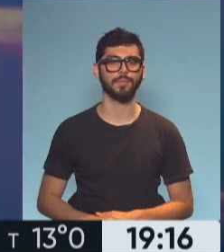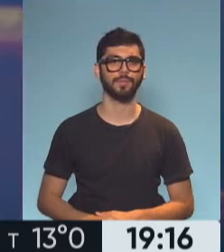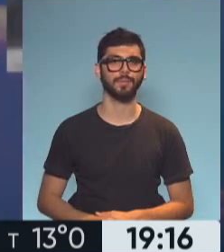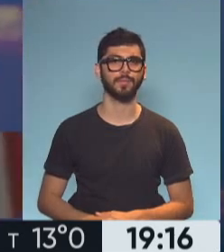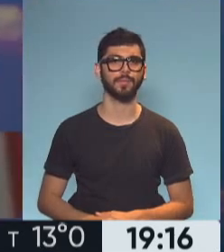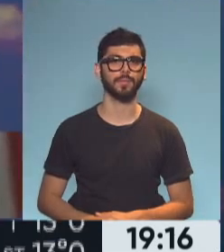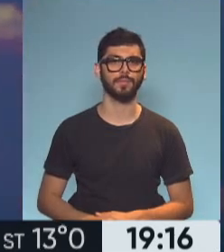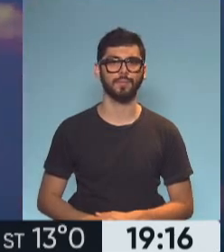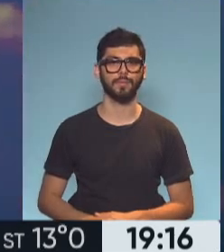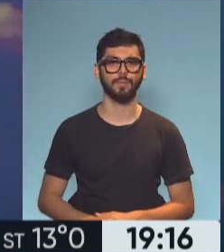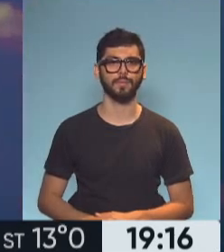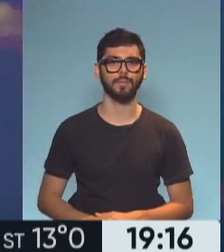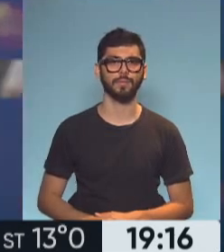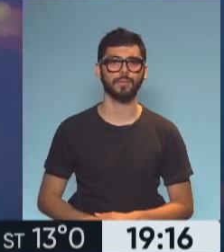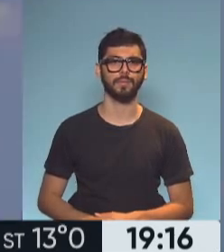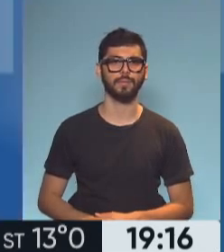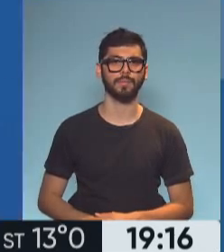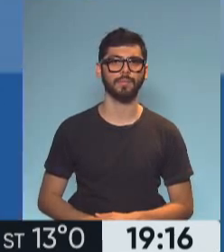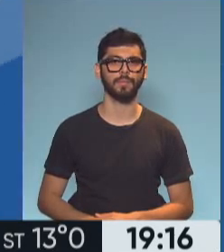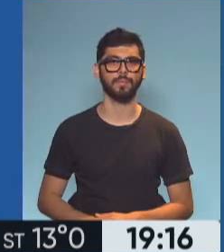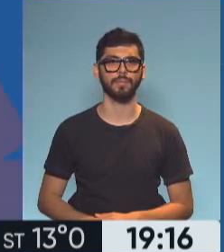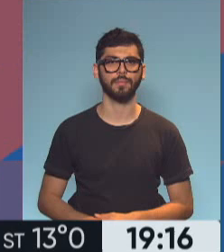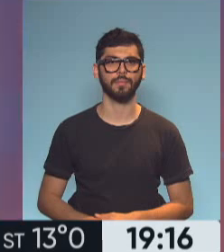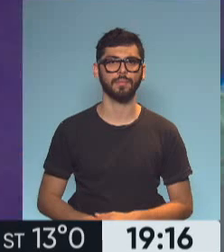ah bueno